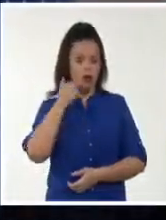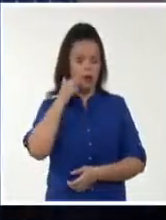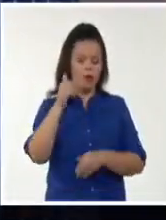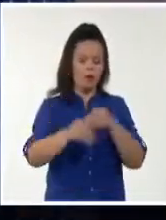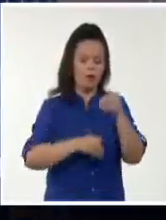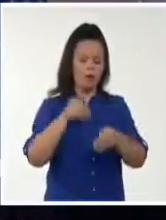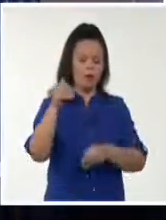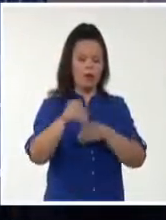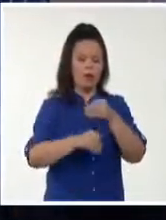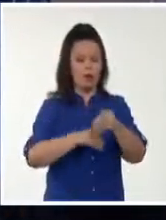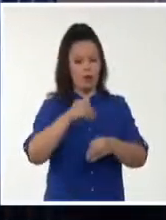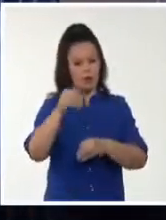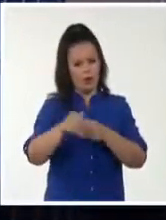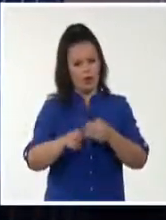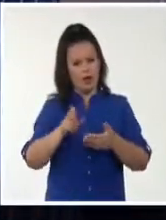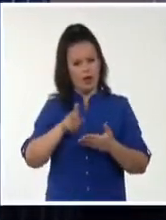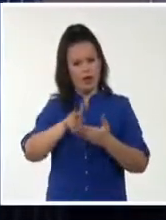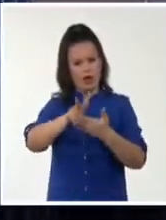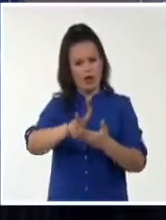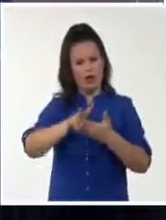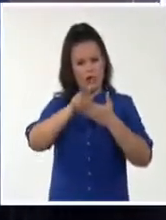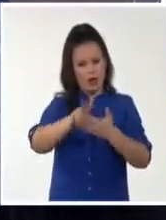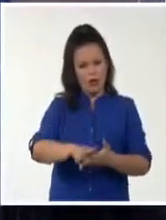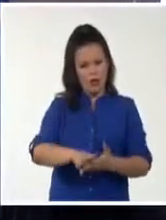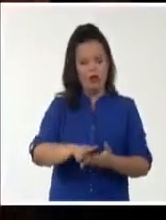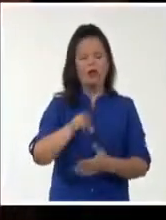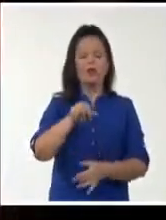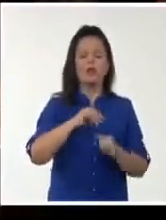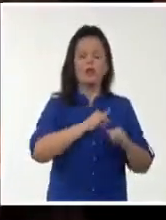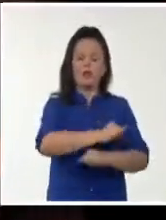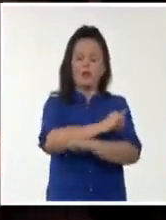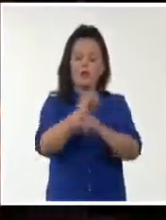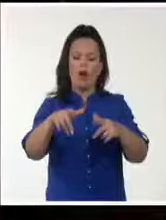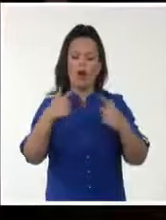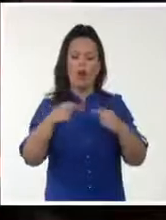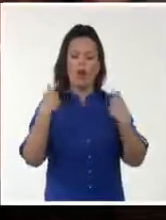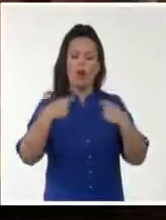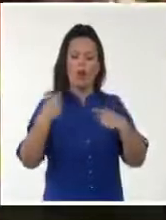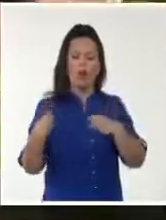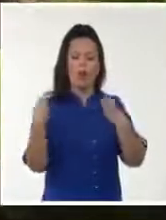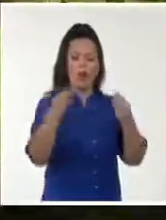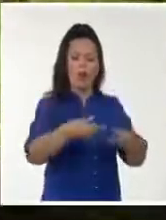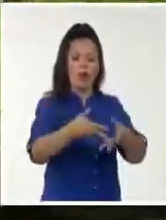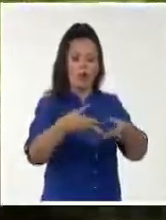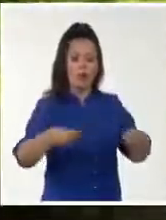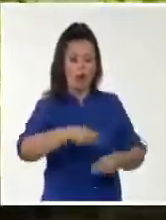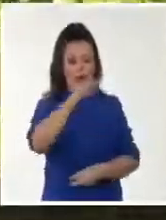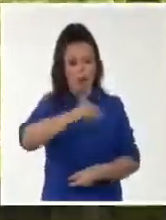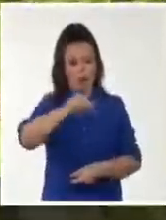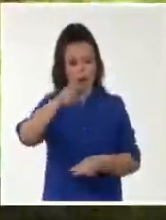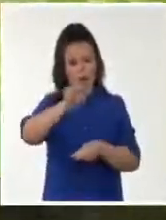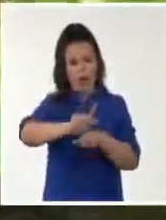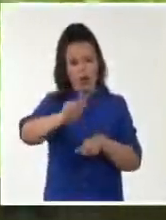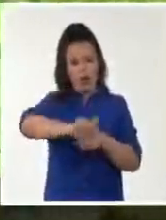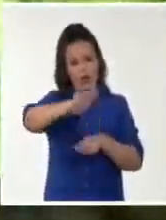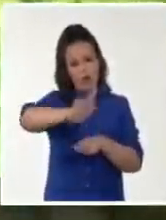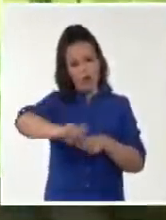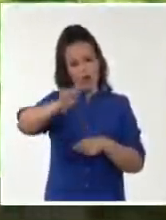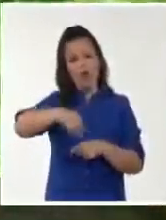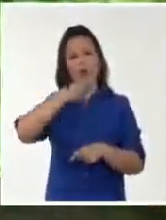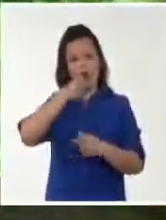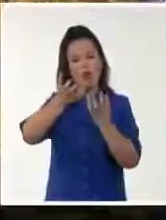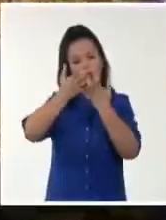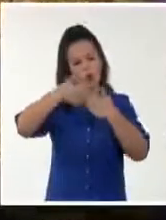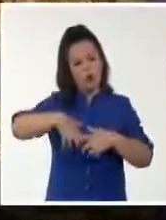tapia fonseca indicó agilizar la entrega de tierras ociosas a productores que estén en condiciones y disposición de elaborar las eficazmente